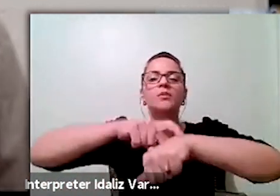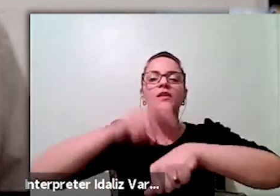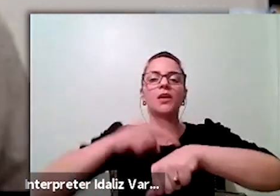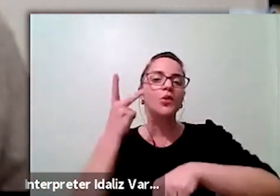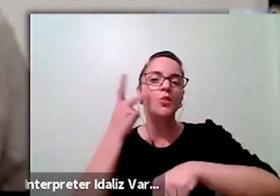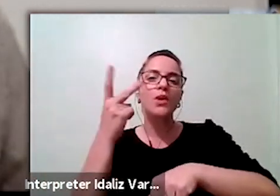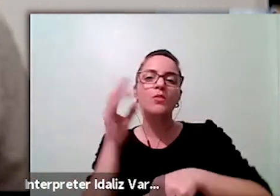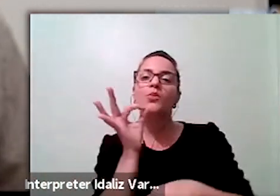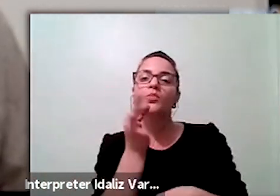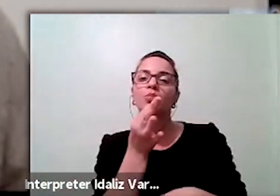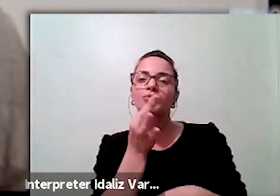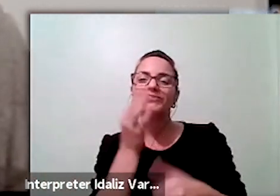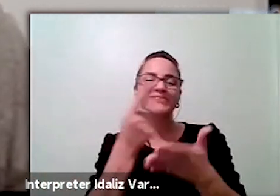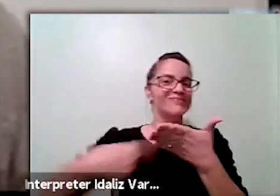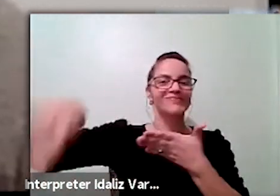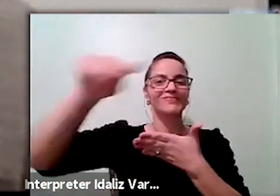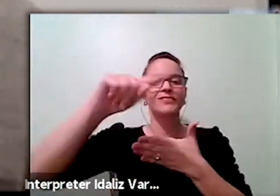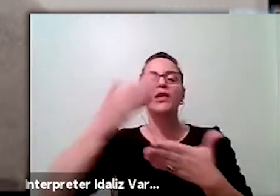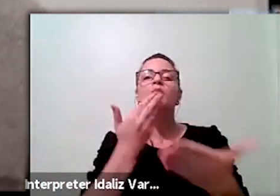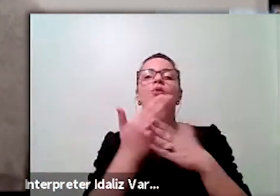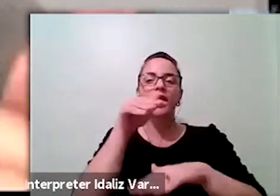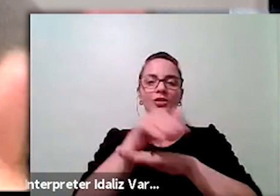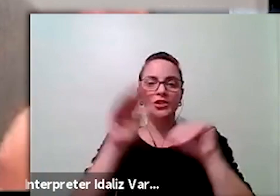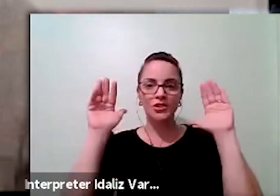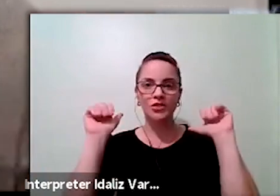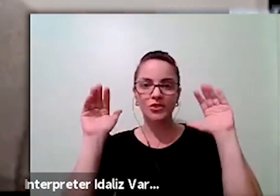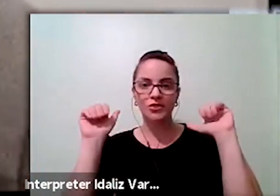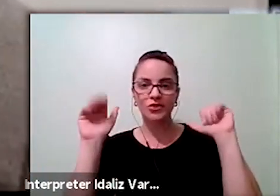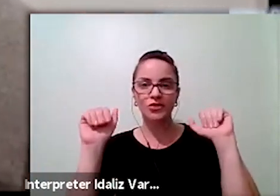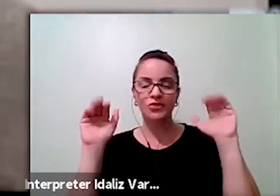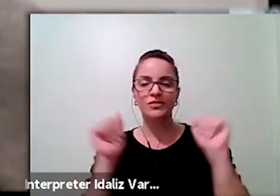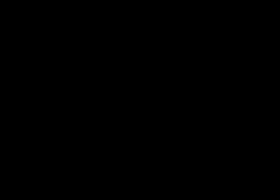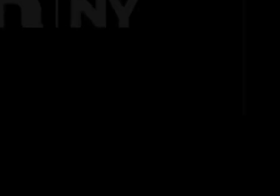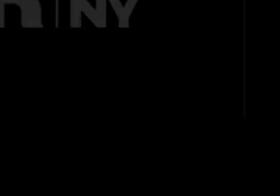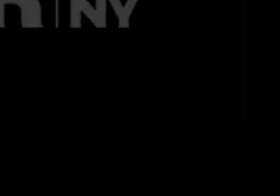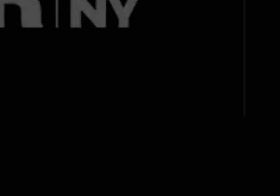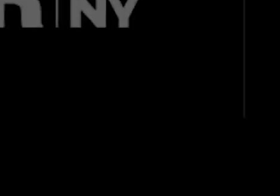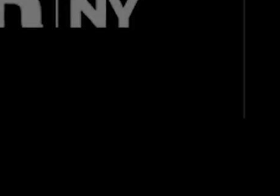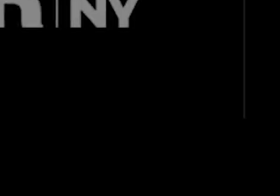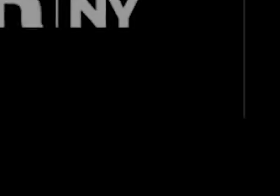entonces. Muy buenas noches a todos y a todas. Hasta luego y feliz Acción de Gracias.